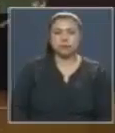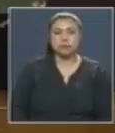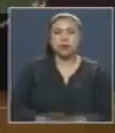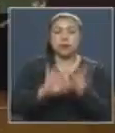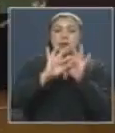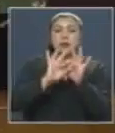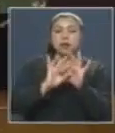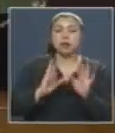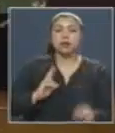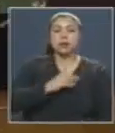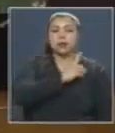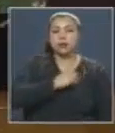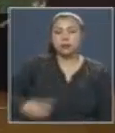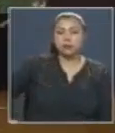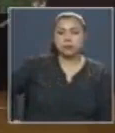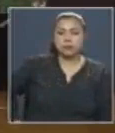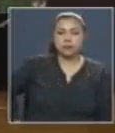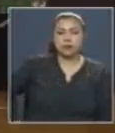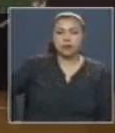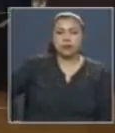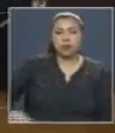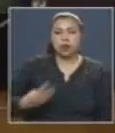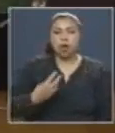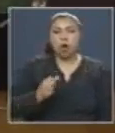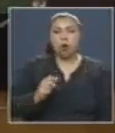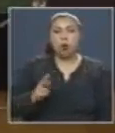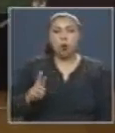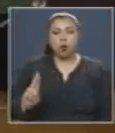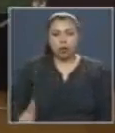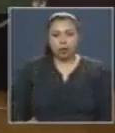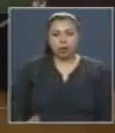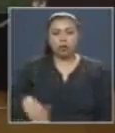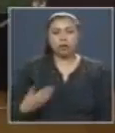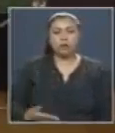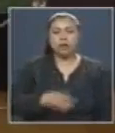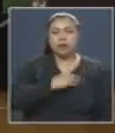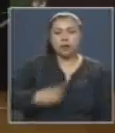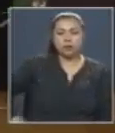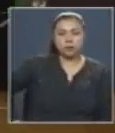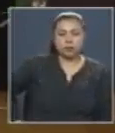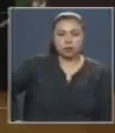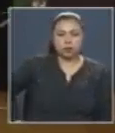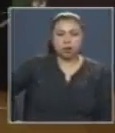Gracias, señor diputado don Matías Walker. Le ofrezco la palabra al honorable